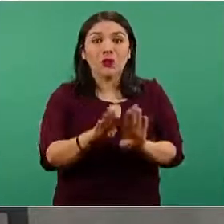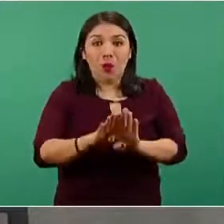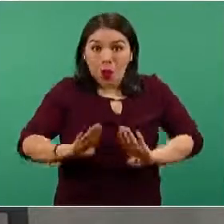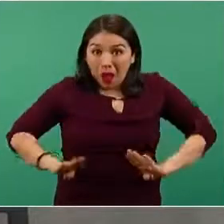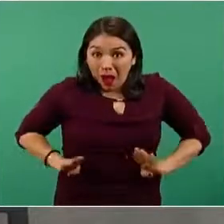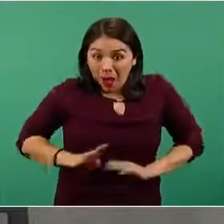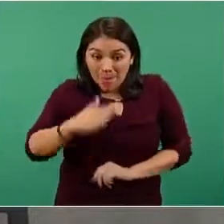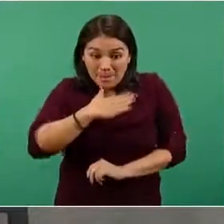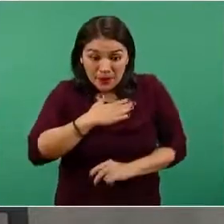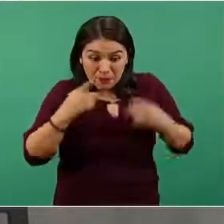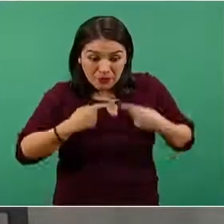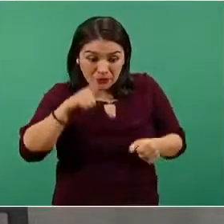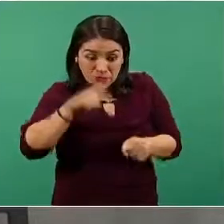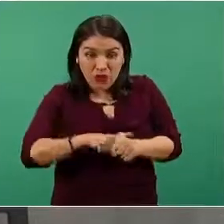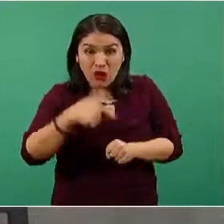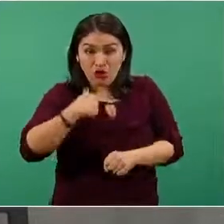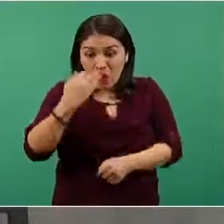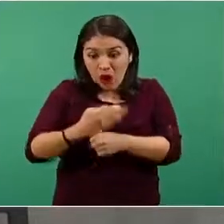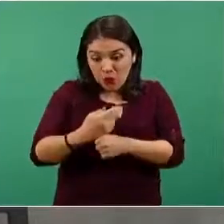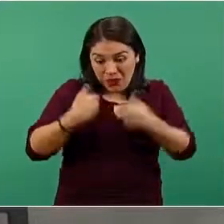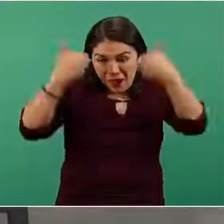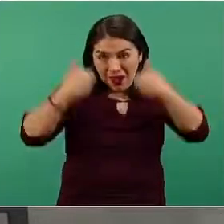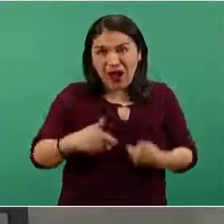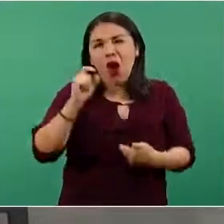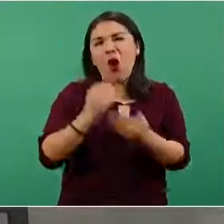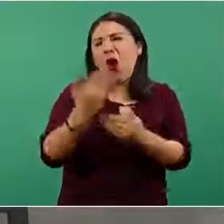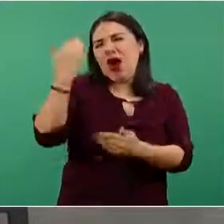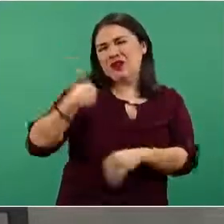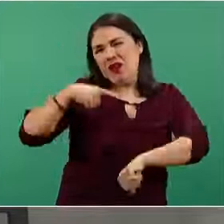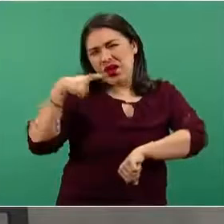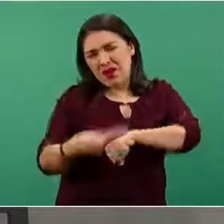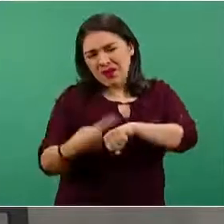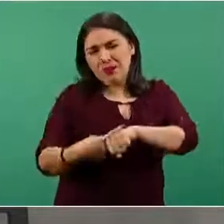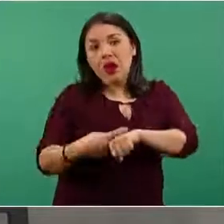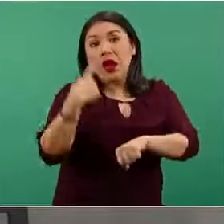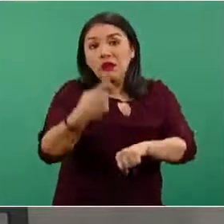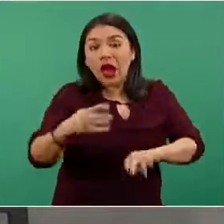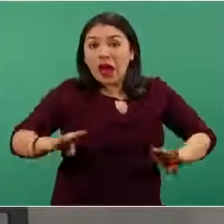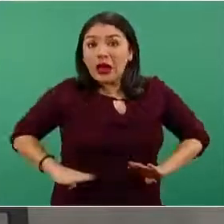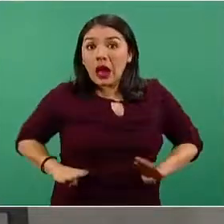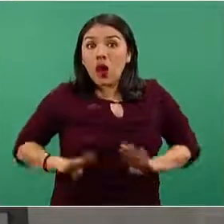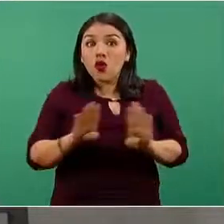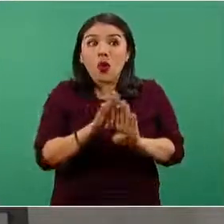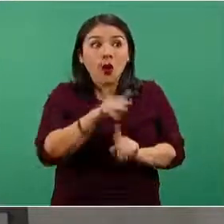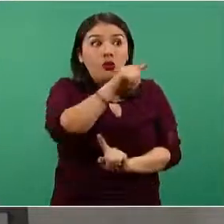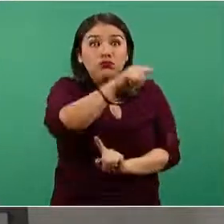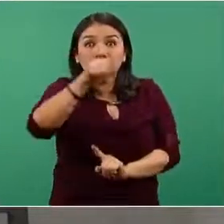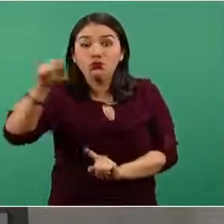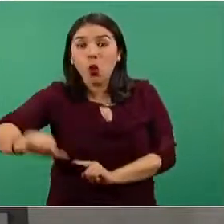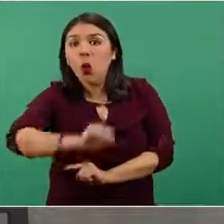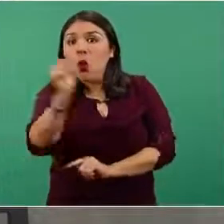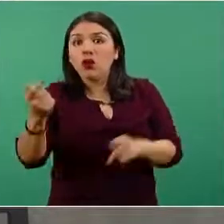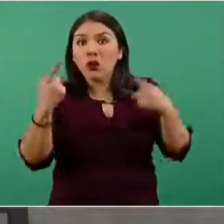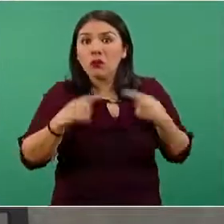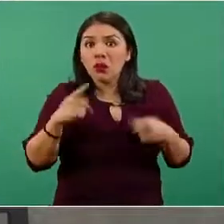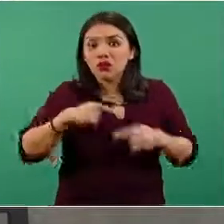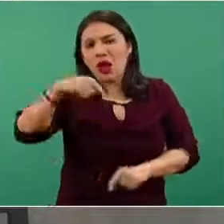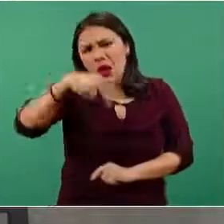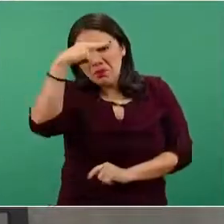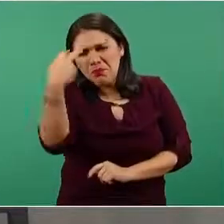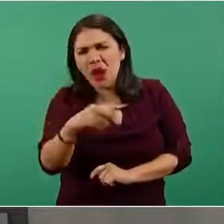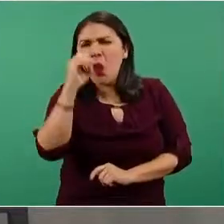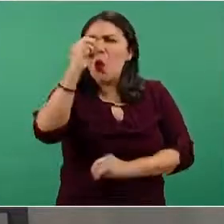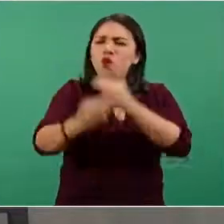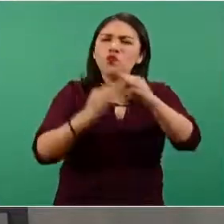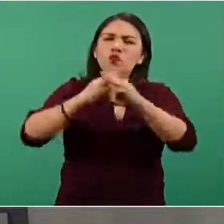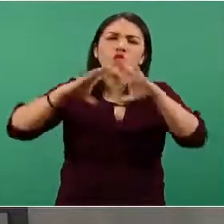las condiciones en las que yo me encuentro o me encontraba en el momento de enfermar con las que se puede encontrar cualquier otra persona en México o